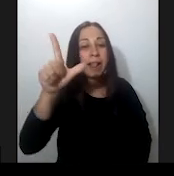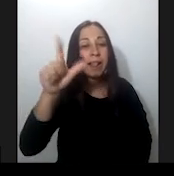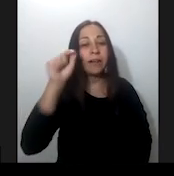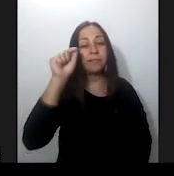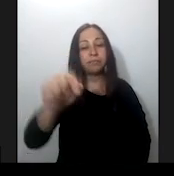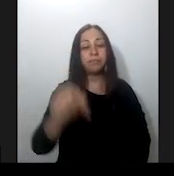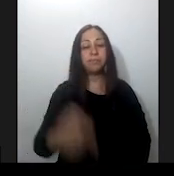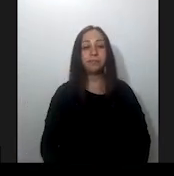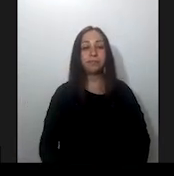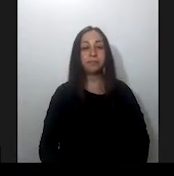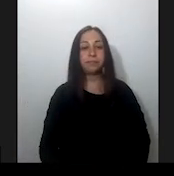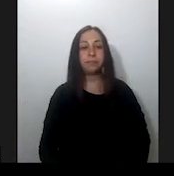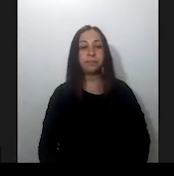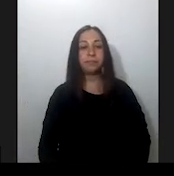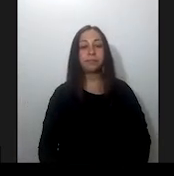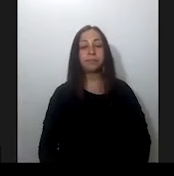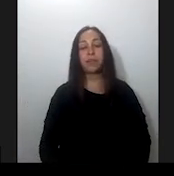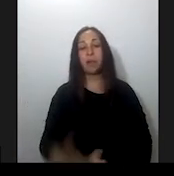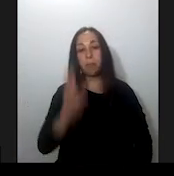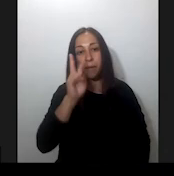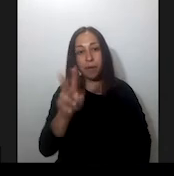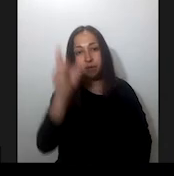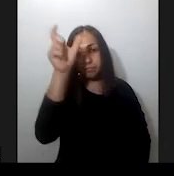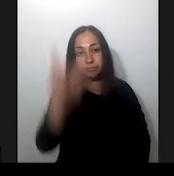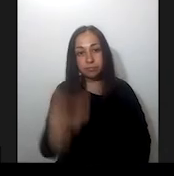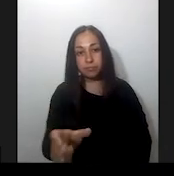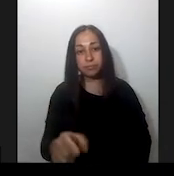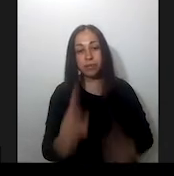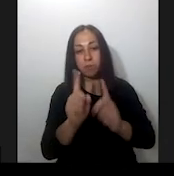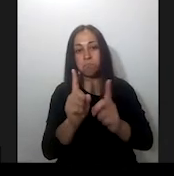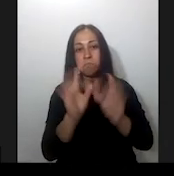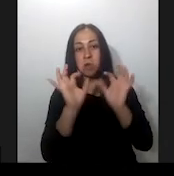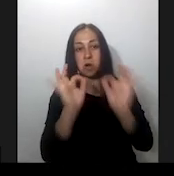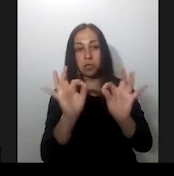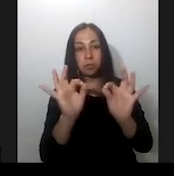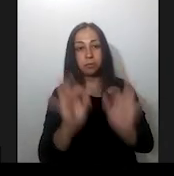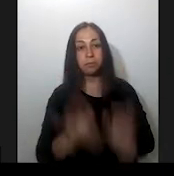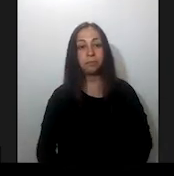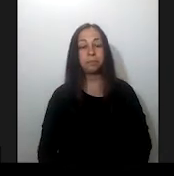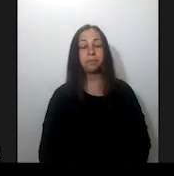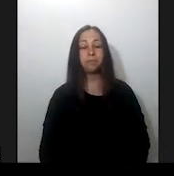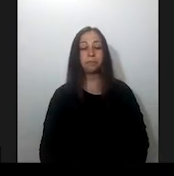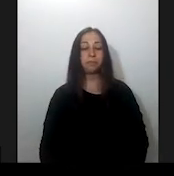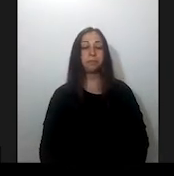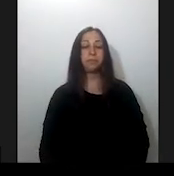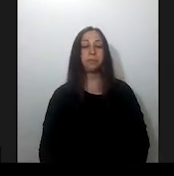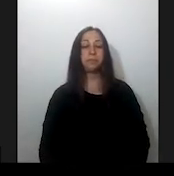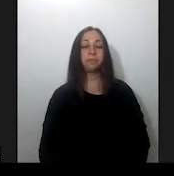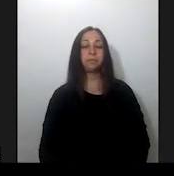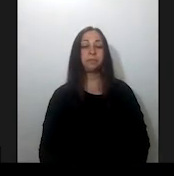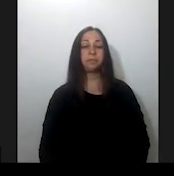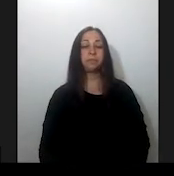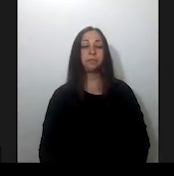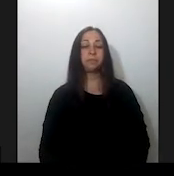entonces, bien, ahí vemos que efectivamente quedó correctamente.